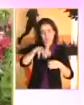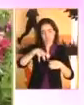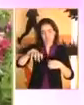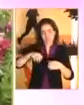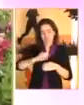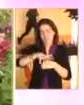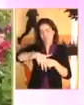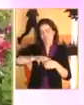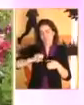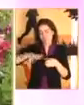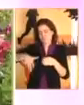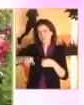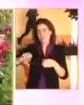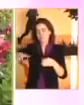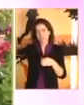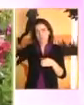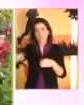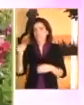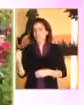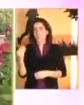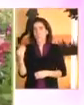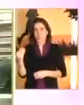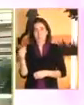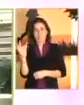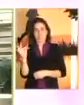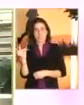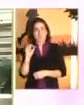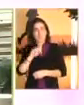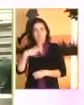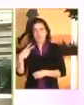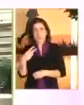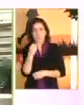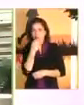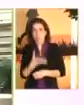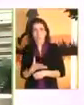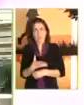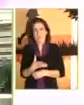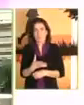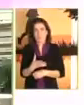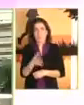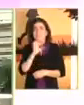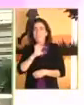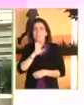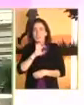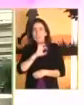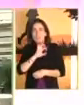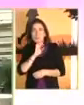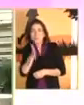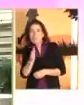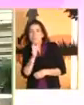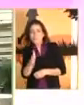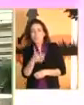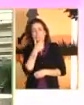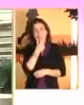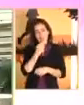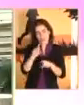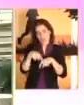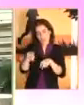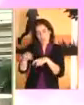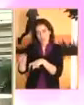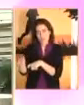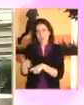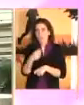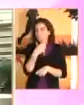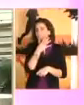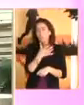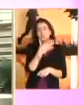macetas. Es una de las plantas que mejor resultado da y de las que más interesa tener por su facilidad en cultivarla y además por